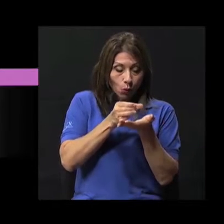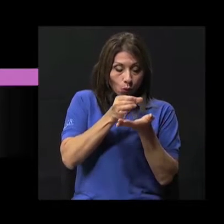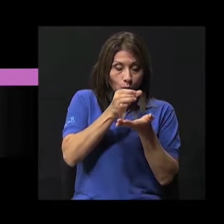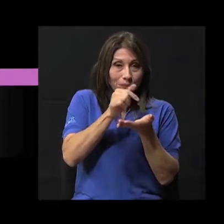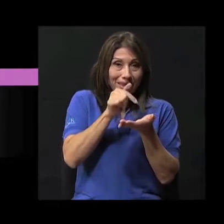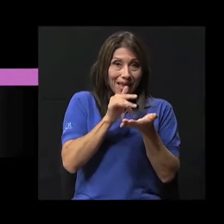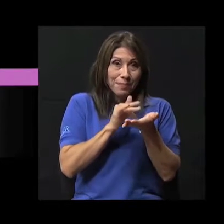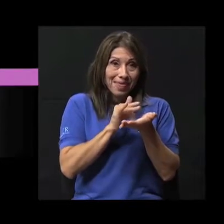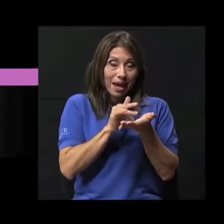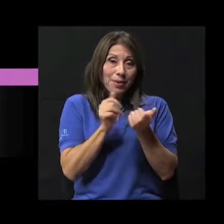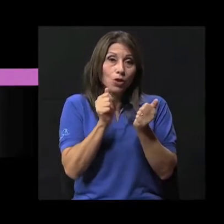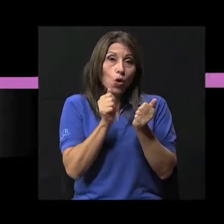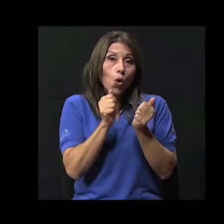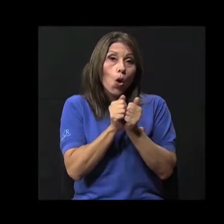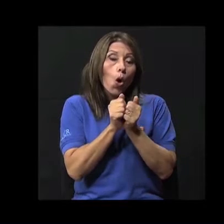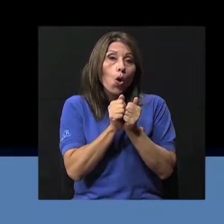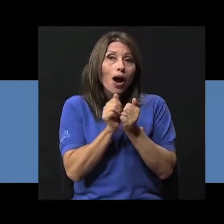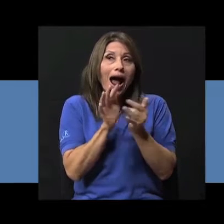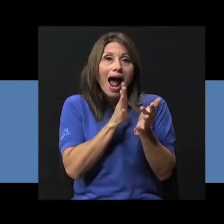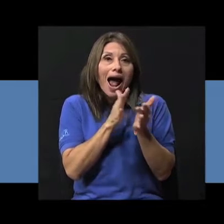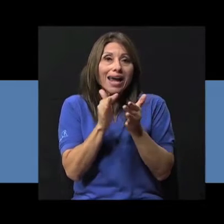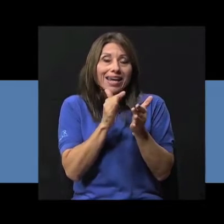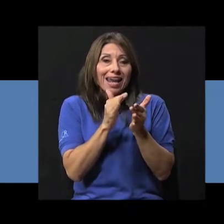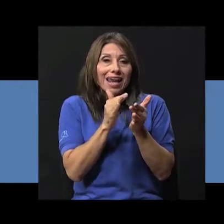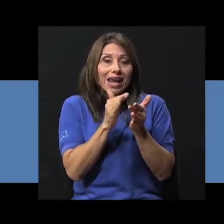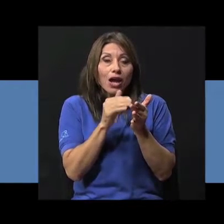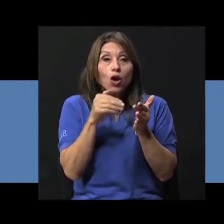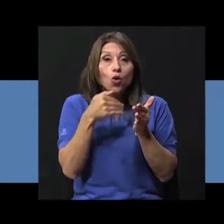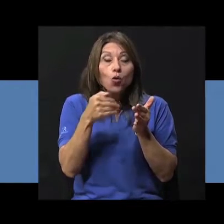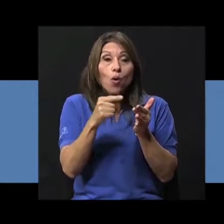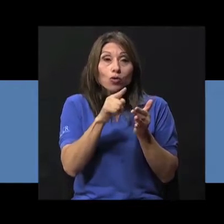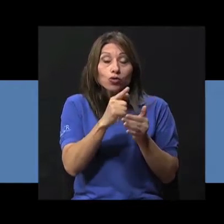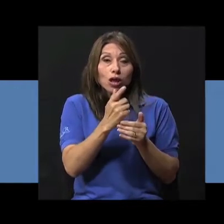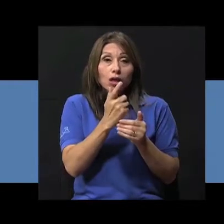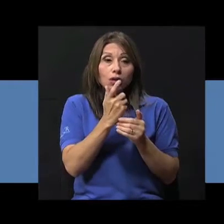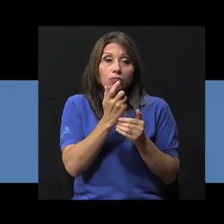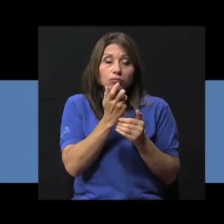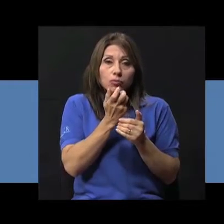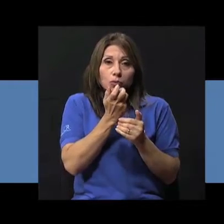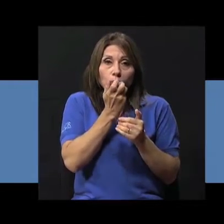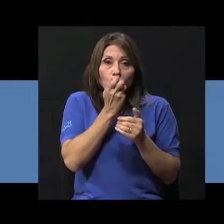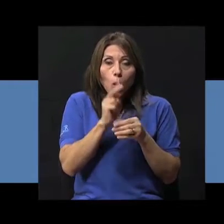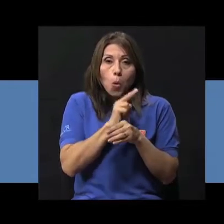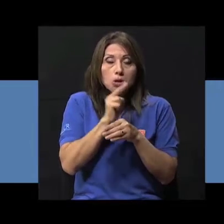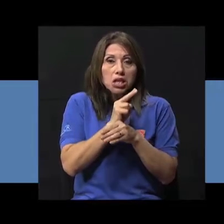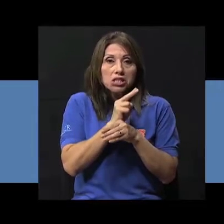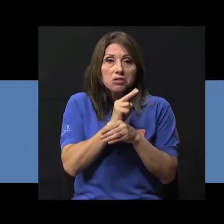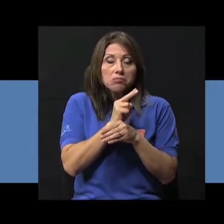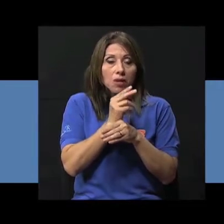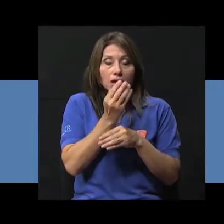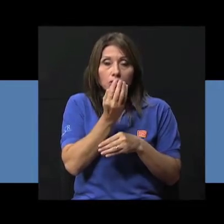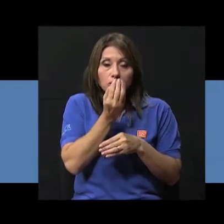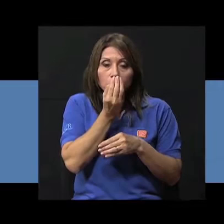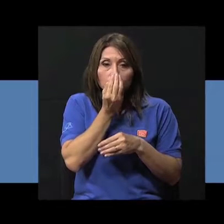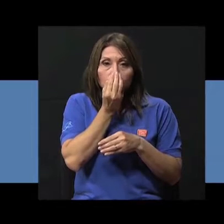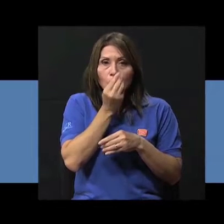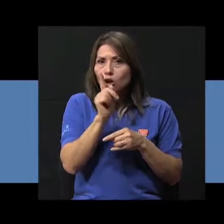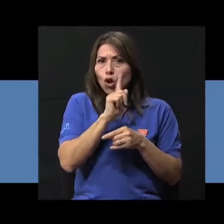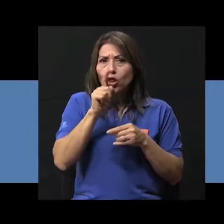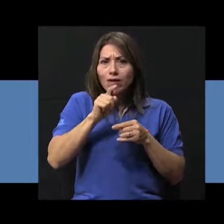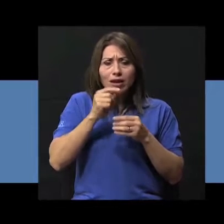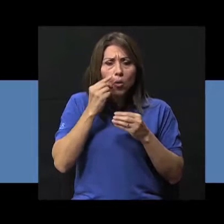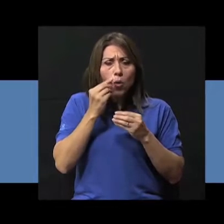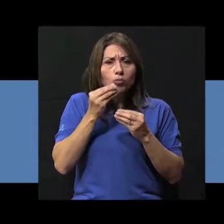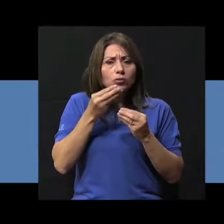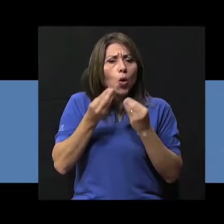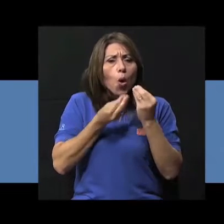aire dentro de la lata. Entonces, al accionar la lata, el medicamento va a salir sin ningún esfuerzo, ¿verdad? La persona